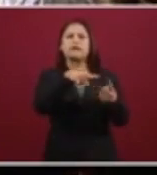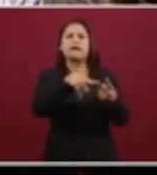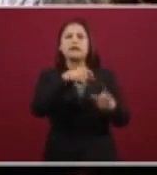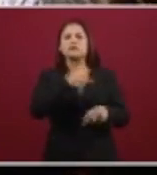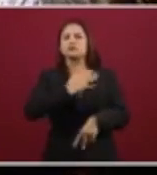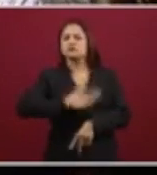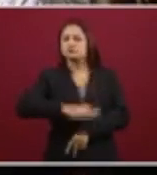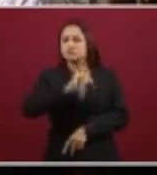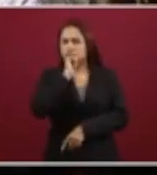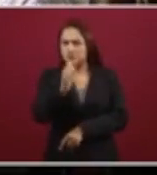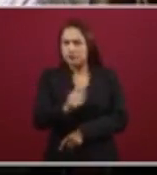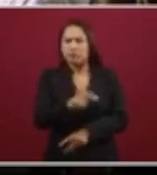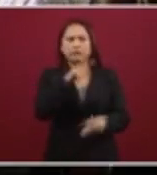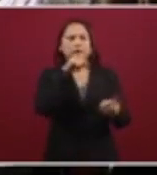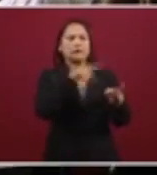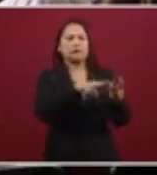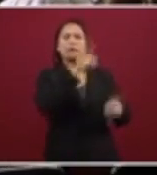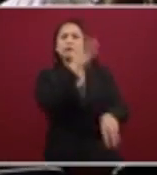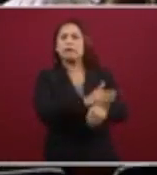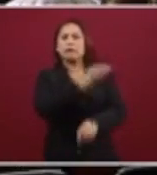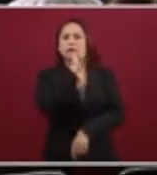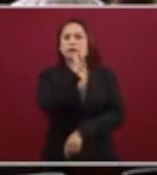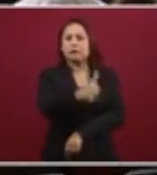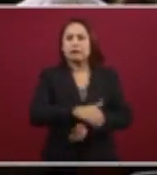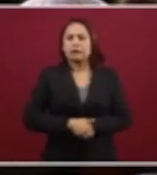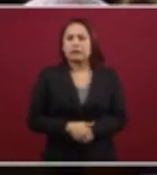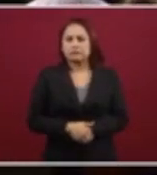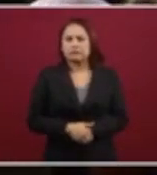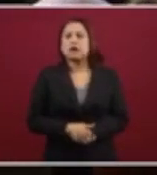Integrantes de la llamada sociedad civil